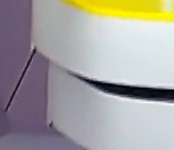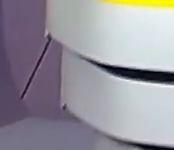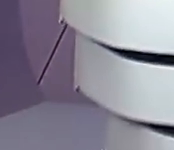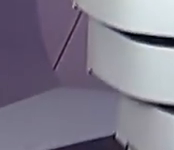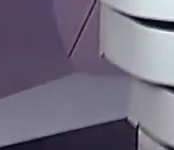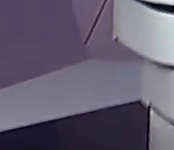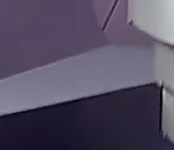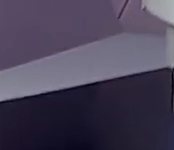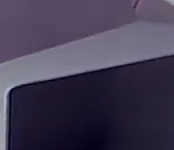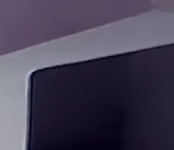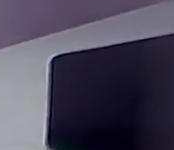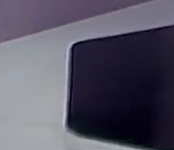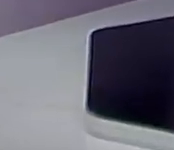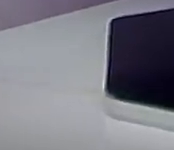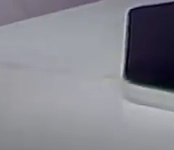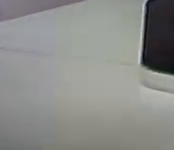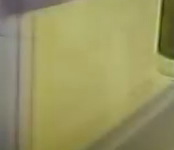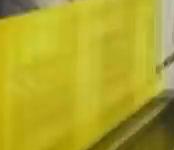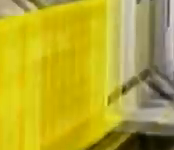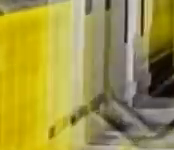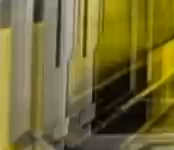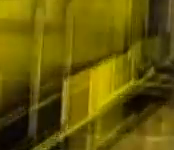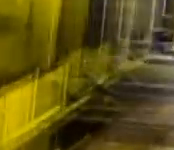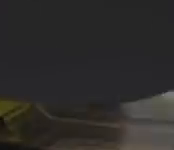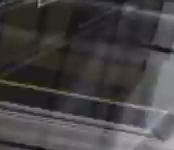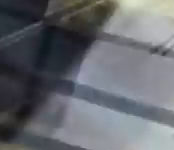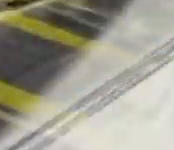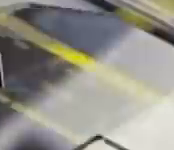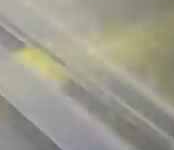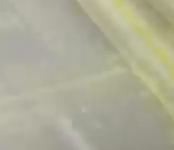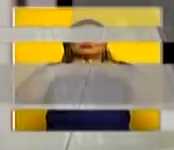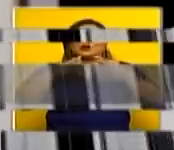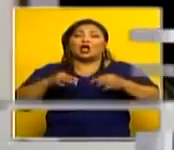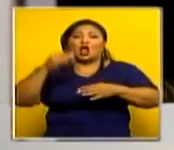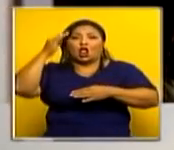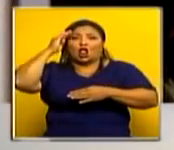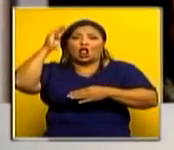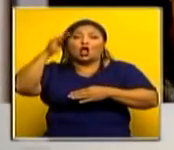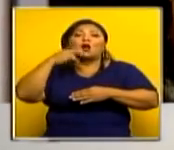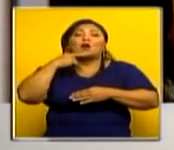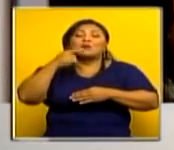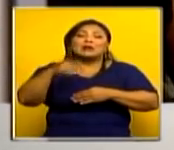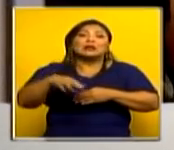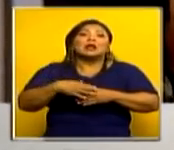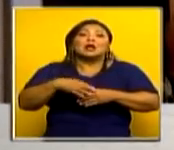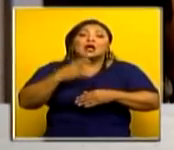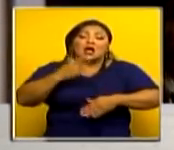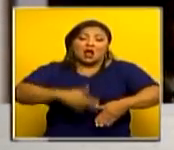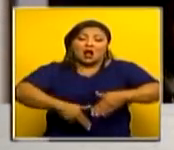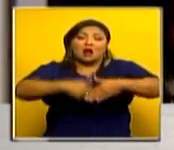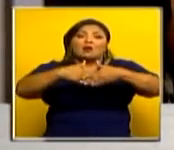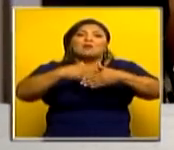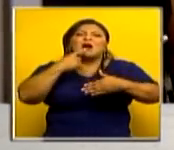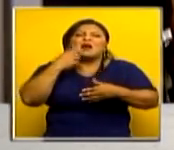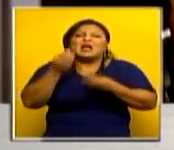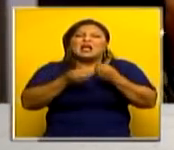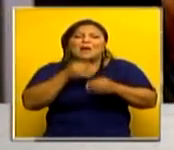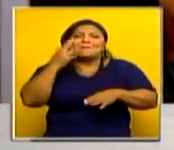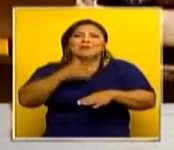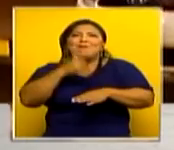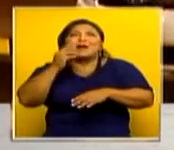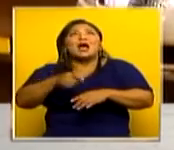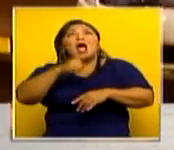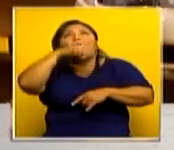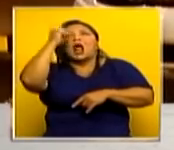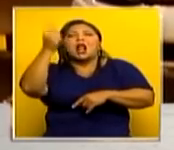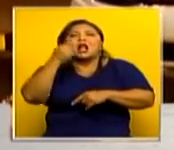Y más adelante les contamos que capturan a supuestos uniformados de la Comisión de Tránsito del Ecuador, armados y causando disparos al aire.